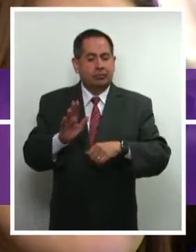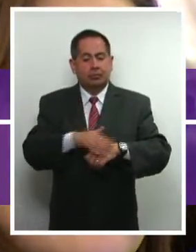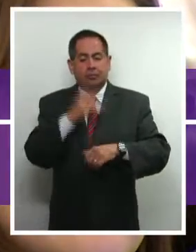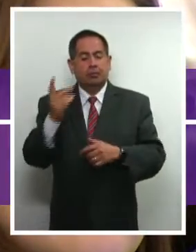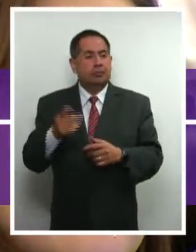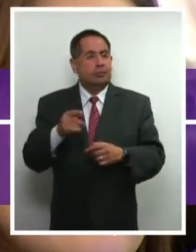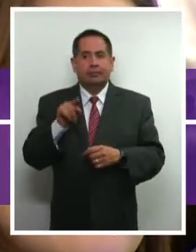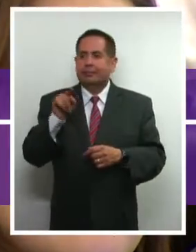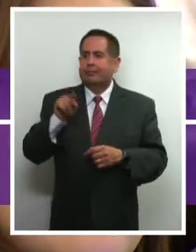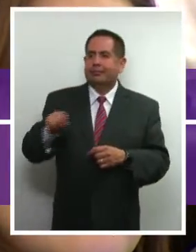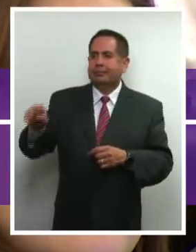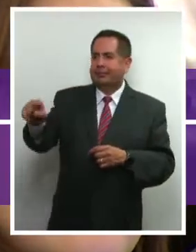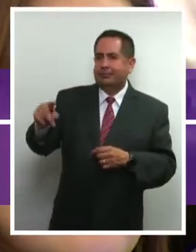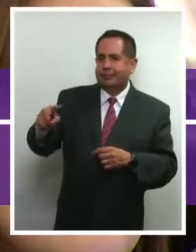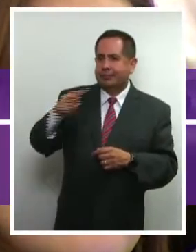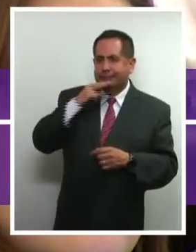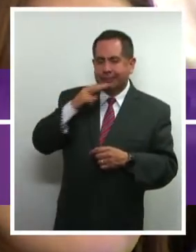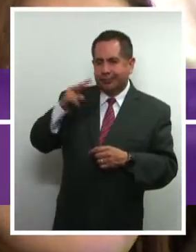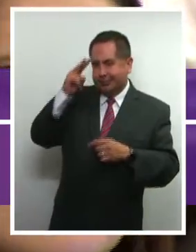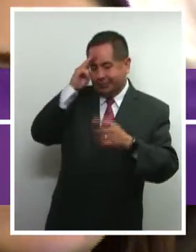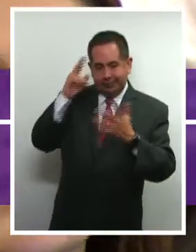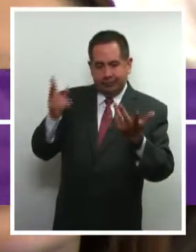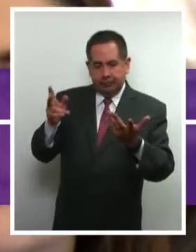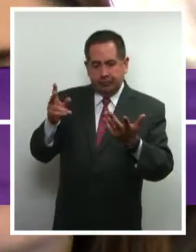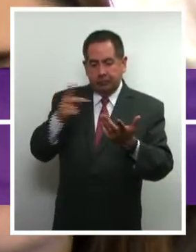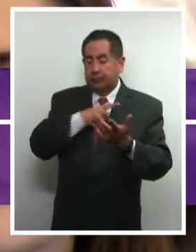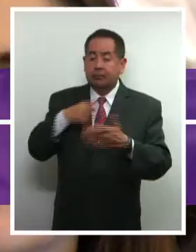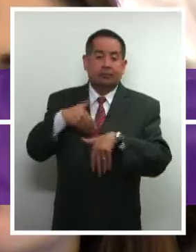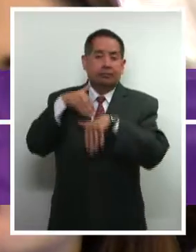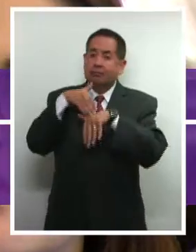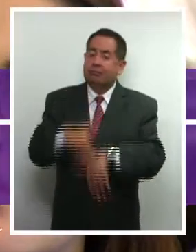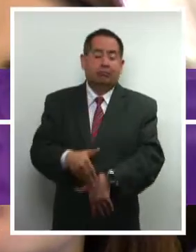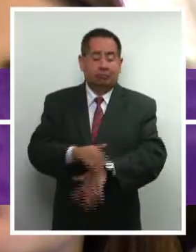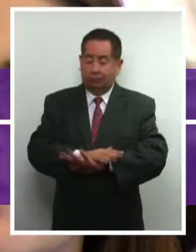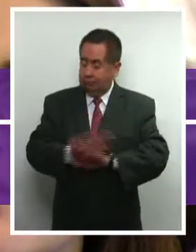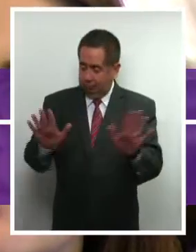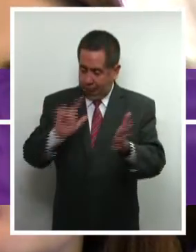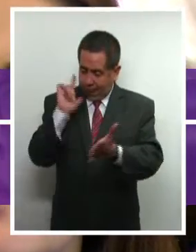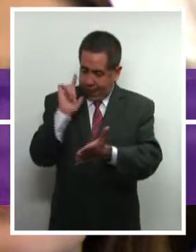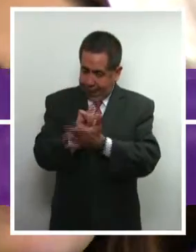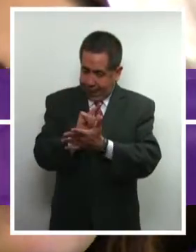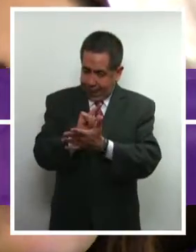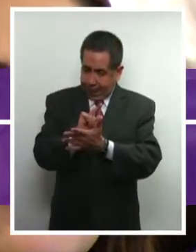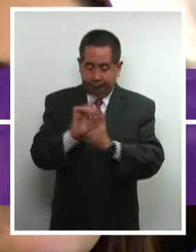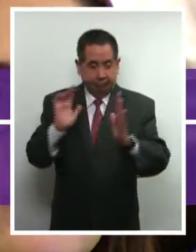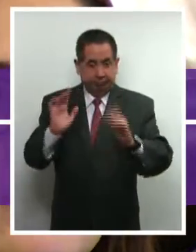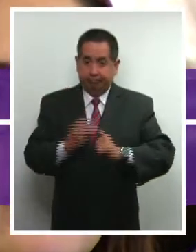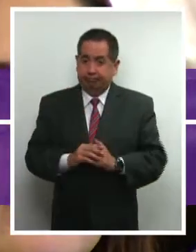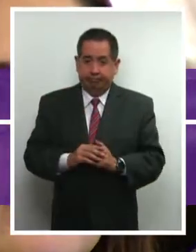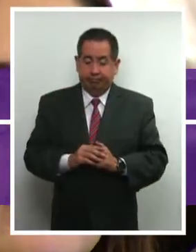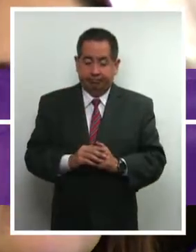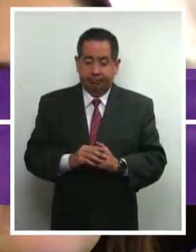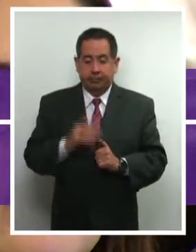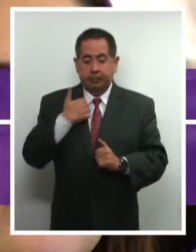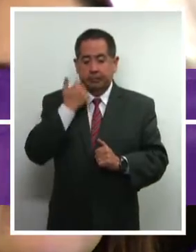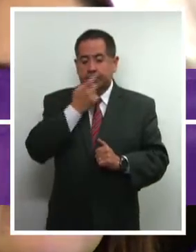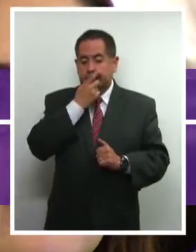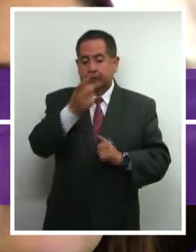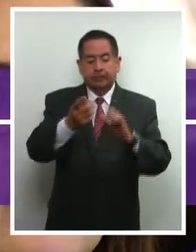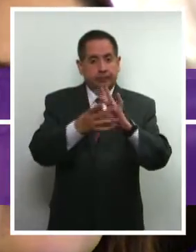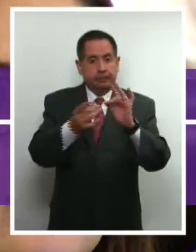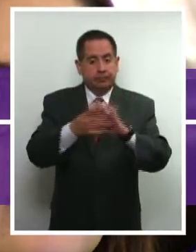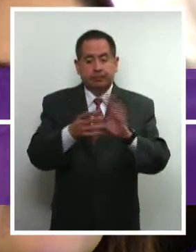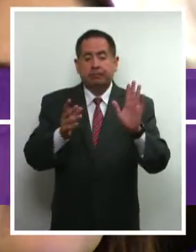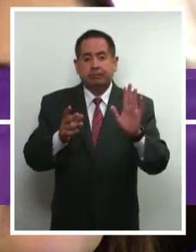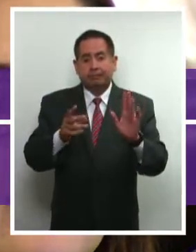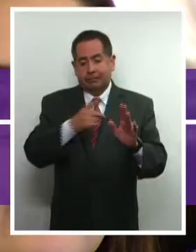ignorancia no excusa la observancia de la ley. Quiero decir con esto que